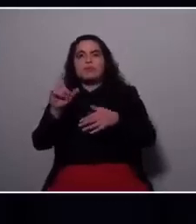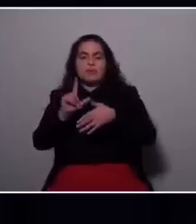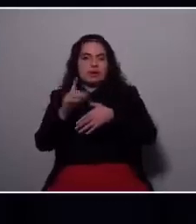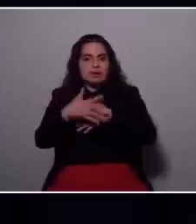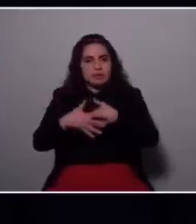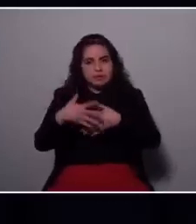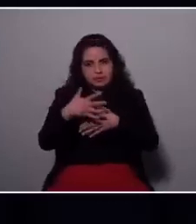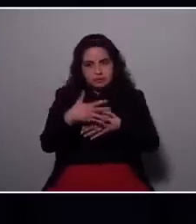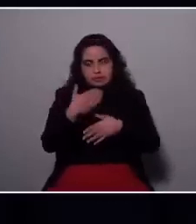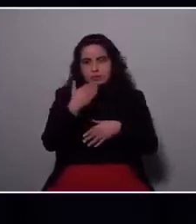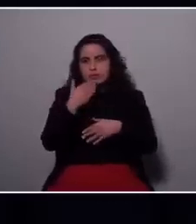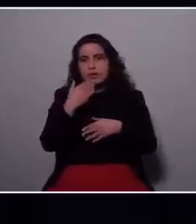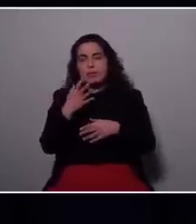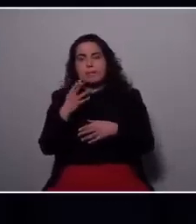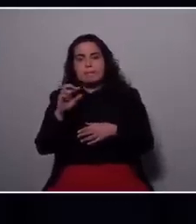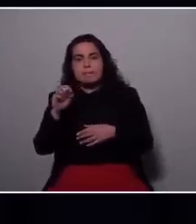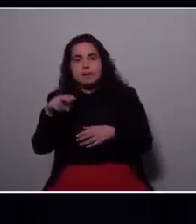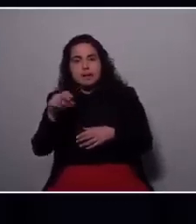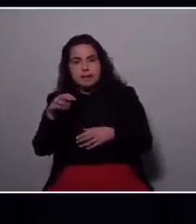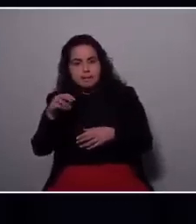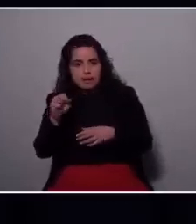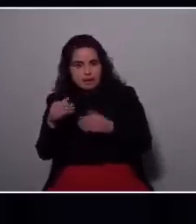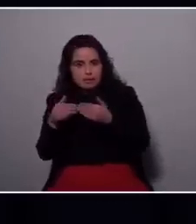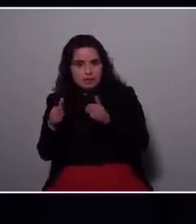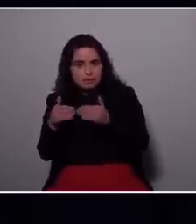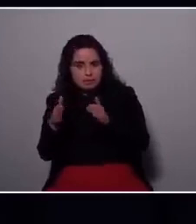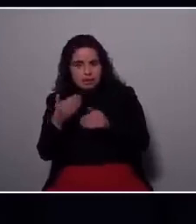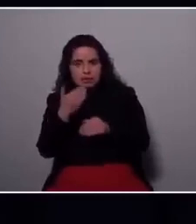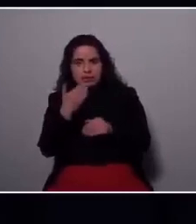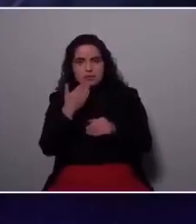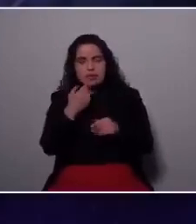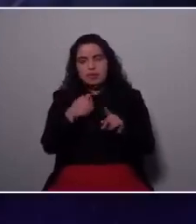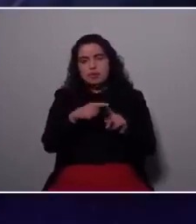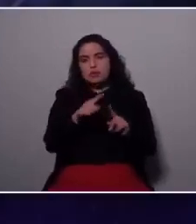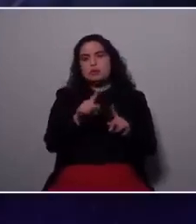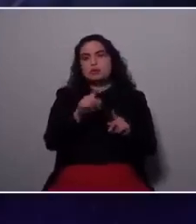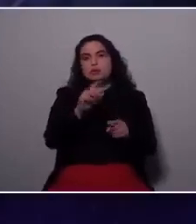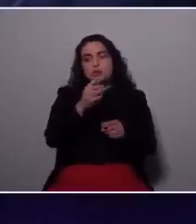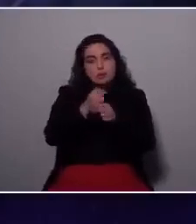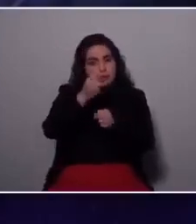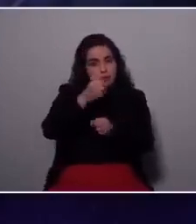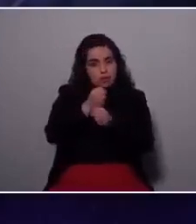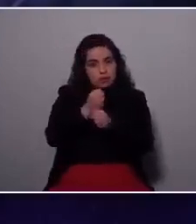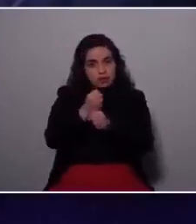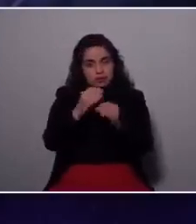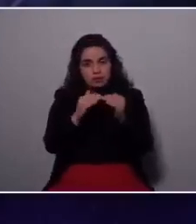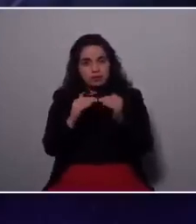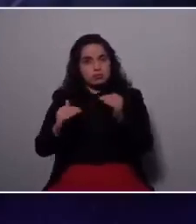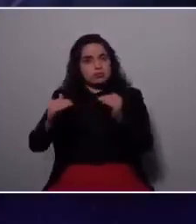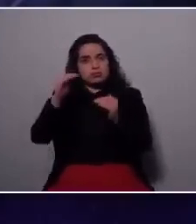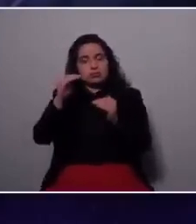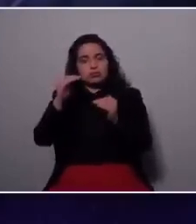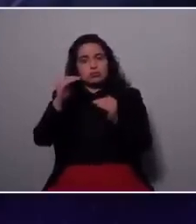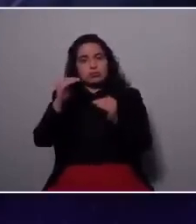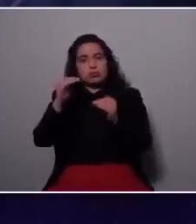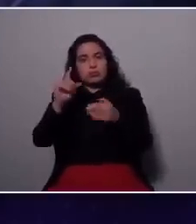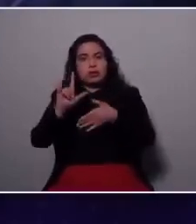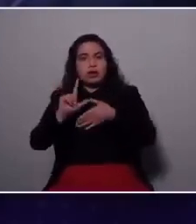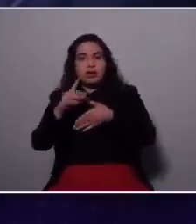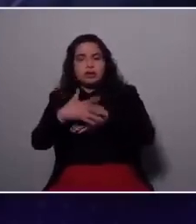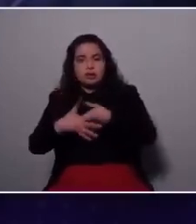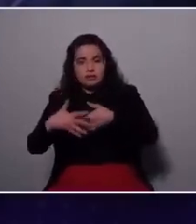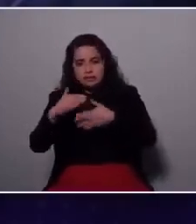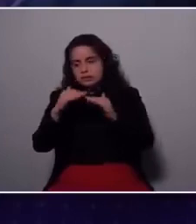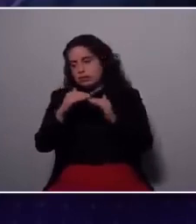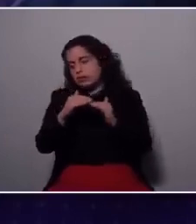vamos a ser superados dentro de poco por Uruguay, con el PIB per cápita más alto de América Latina, con una evidente